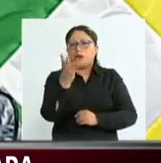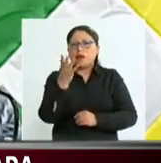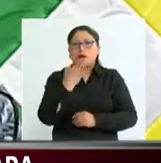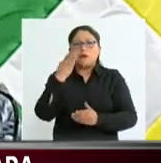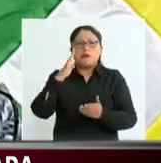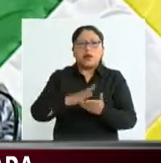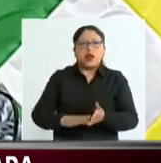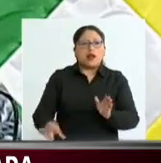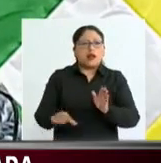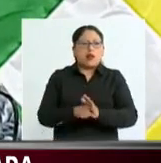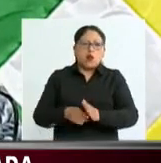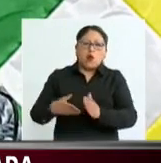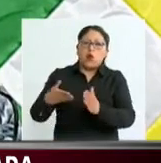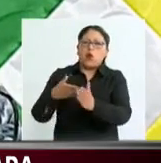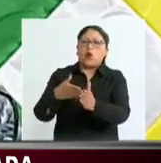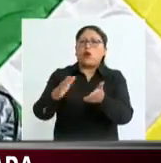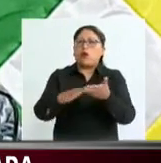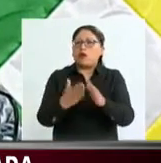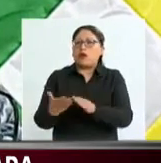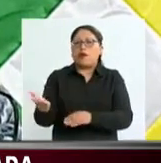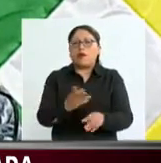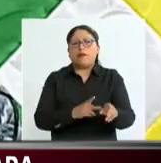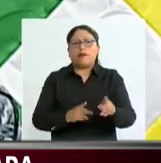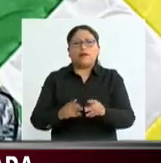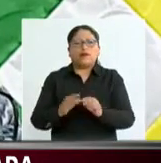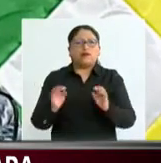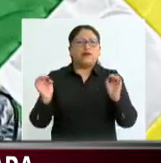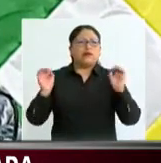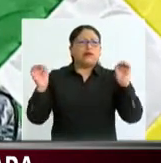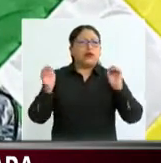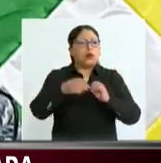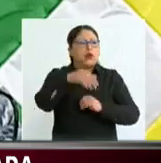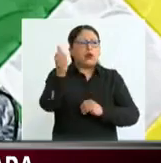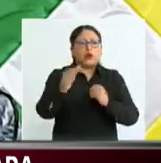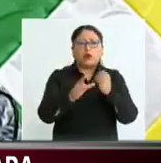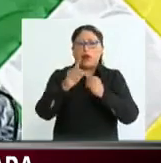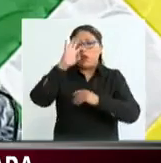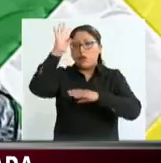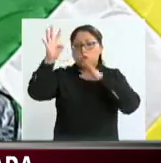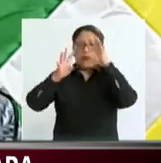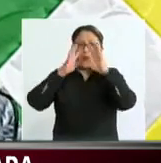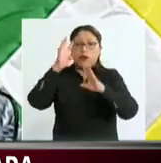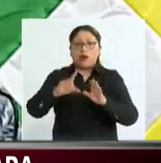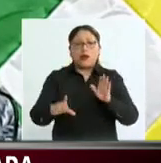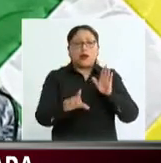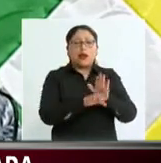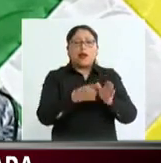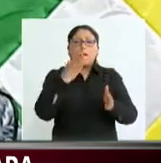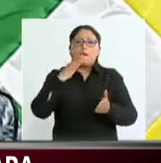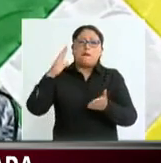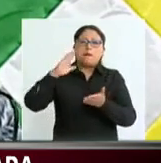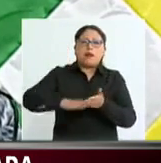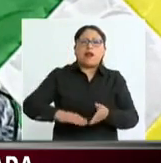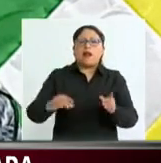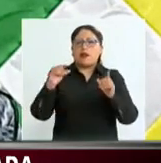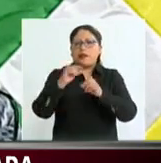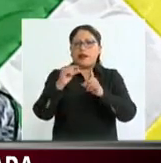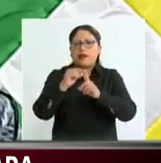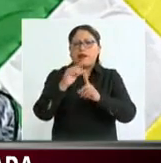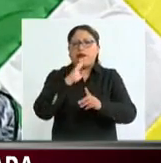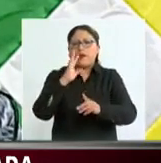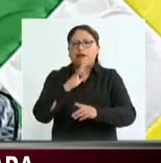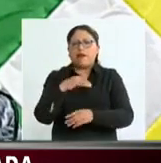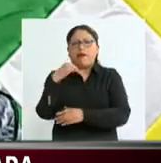señalan algunas personas, algunos dirigentes. Leyes malditas eran las de neoliberalismo